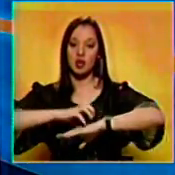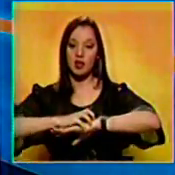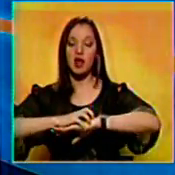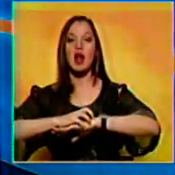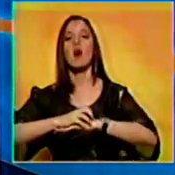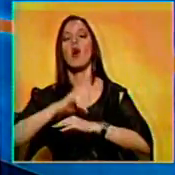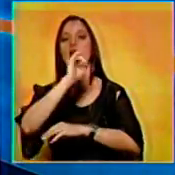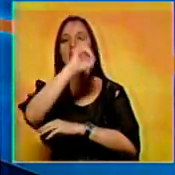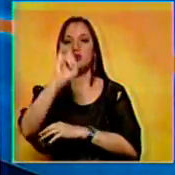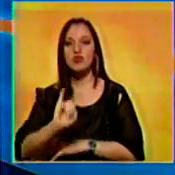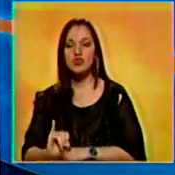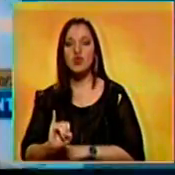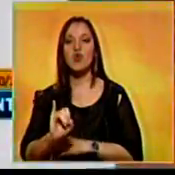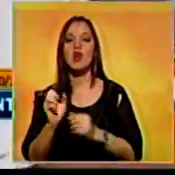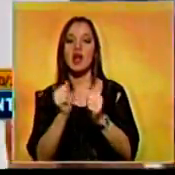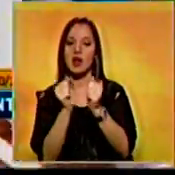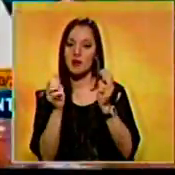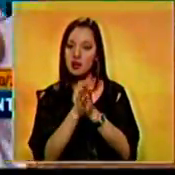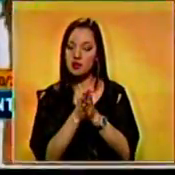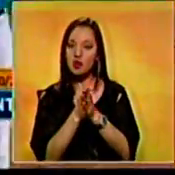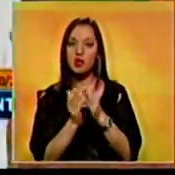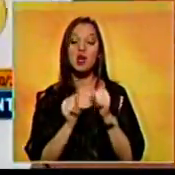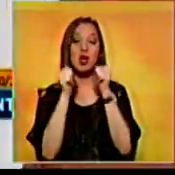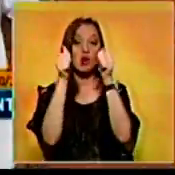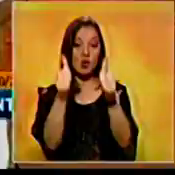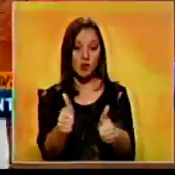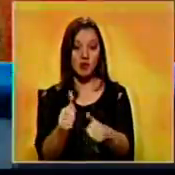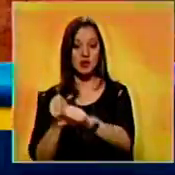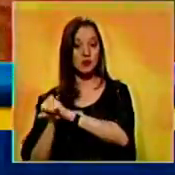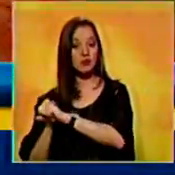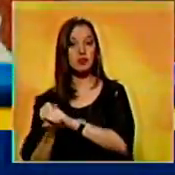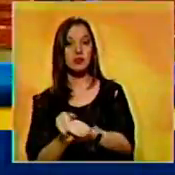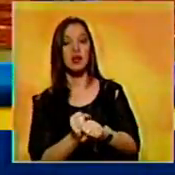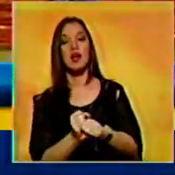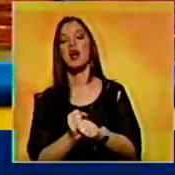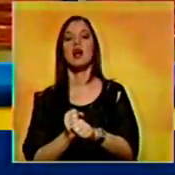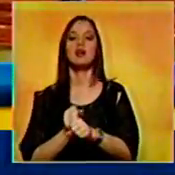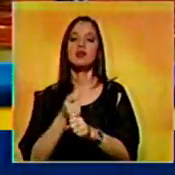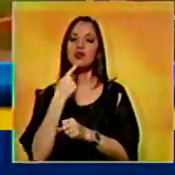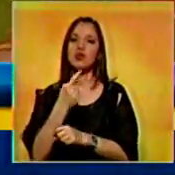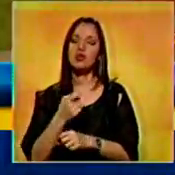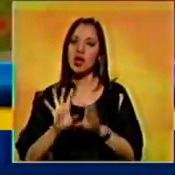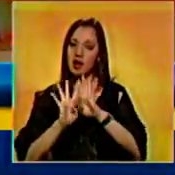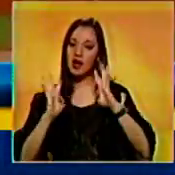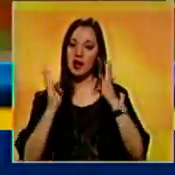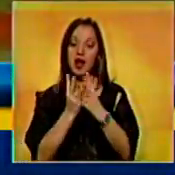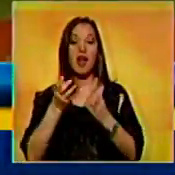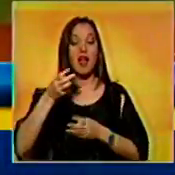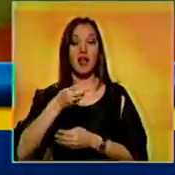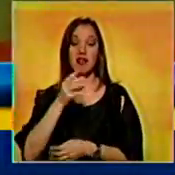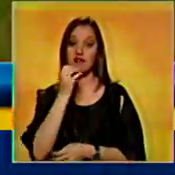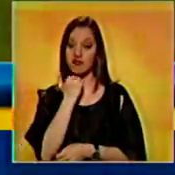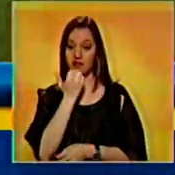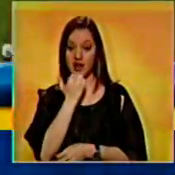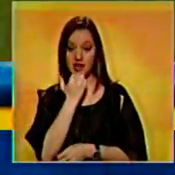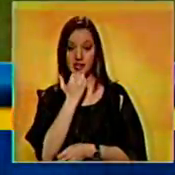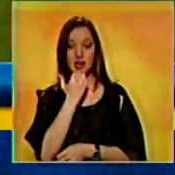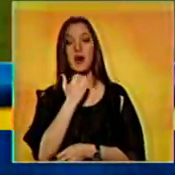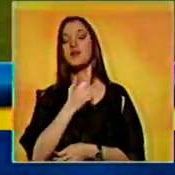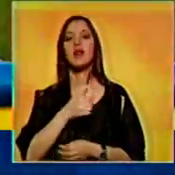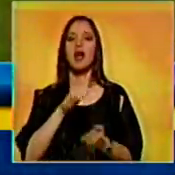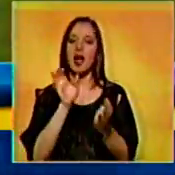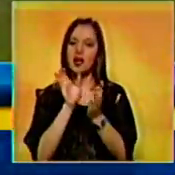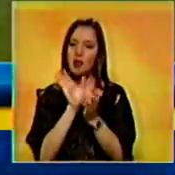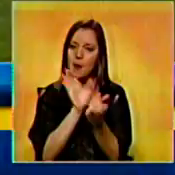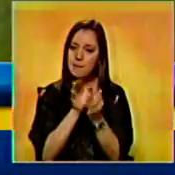y Caribes de Anzoátegui picaron adelante en esta jornada inaugural. Arrancamos nuestro recorrido en el estadio José Bernardo Pérez de Valencia, donde Bravos de Margarita blanqueó a